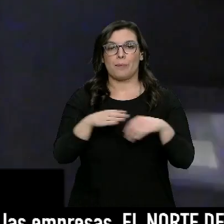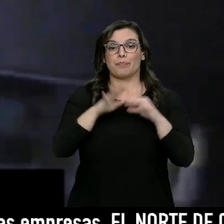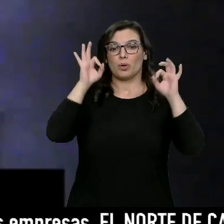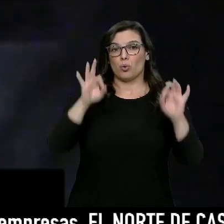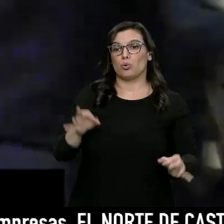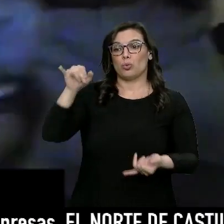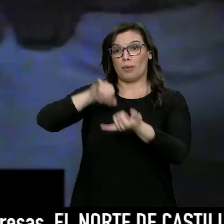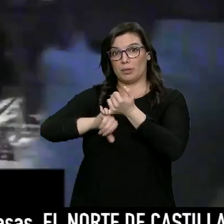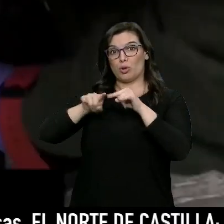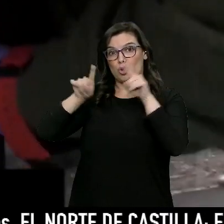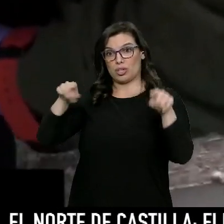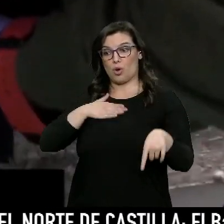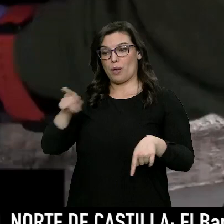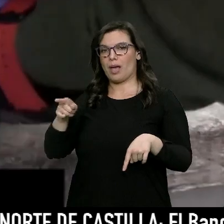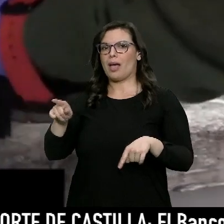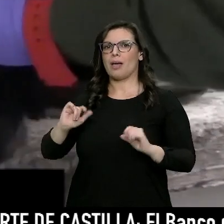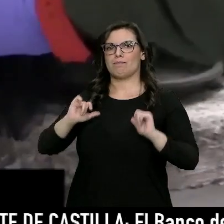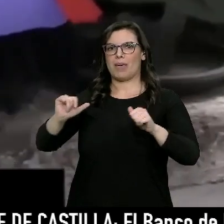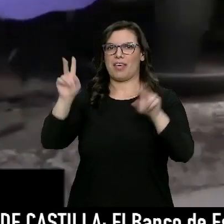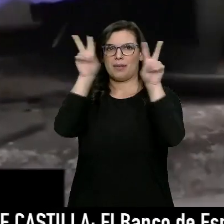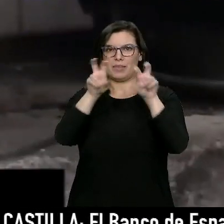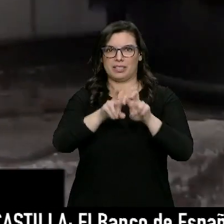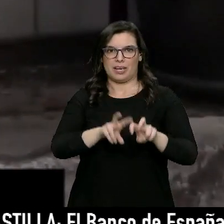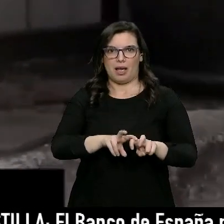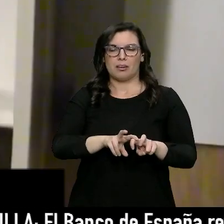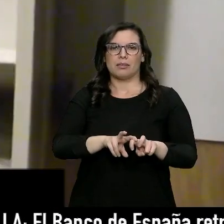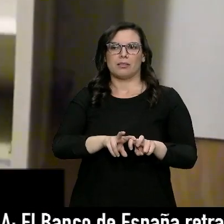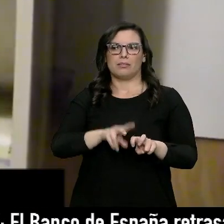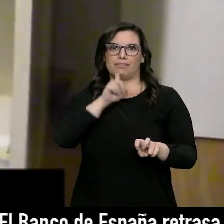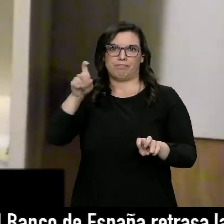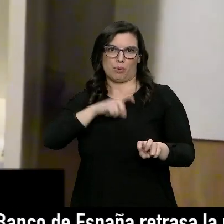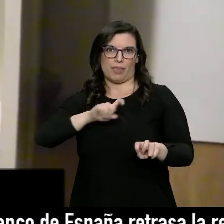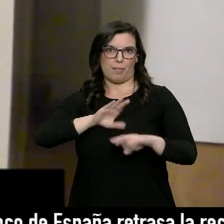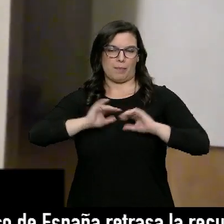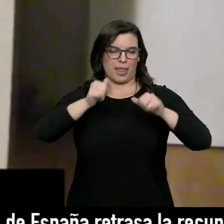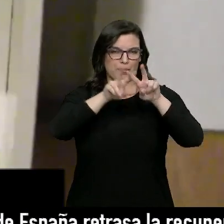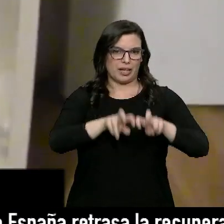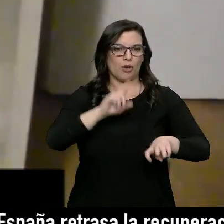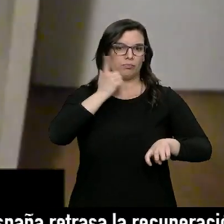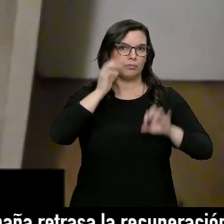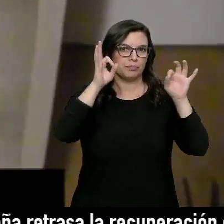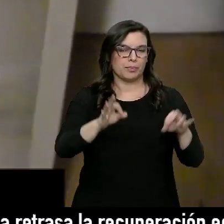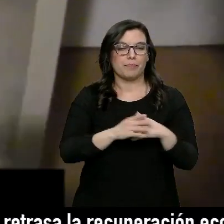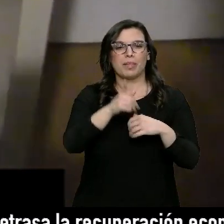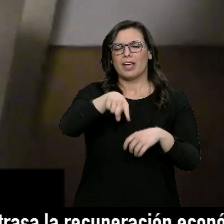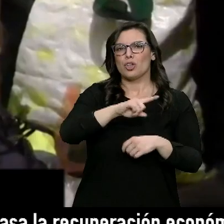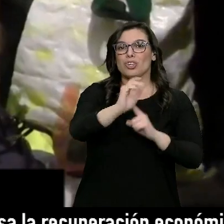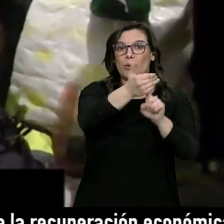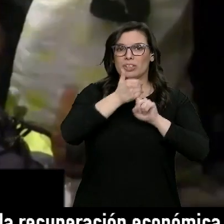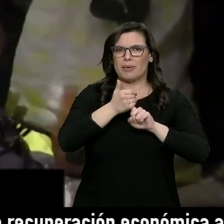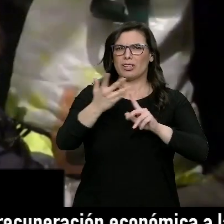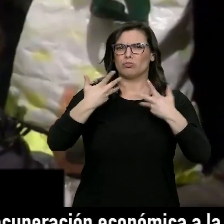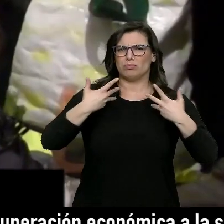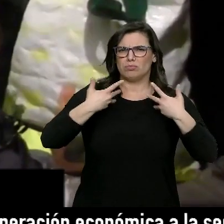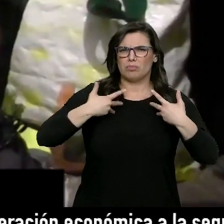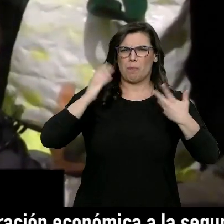un matrimonio segoviano el que activó la investigación que ha permitido desarticular la banda. Estos delincuentes secuestraban y torturaban a sus víctimas